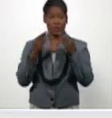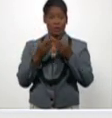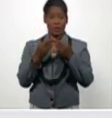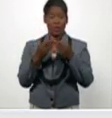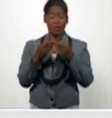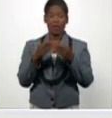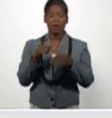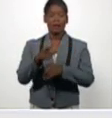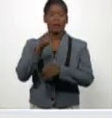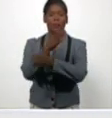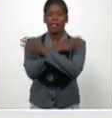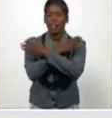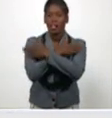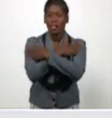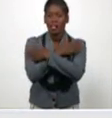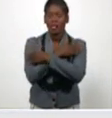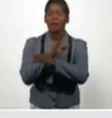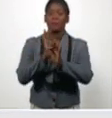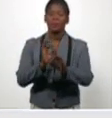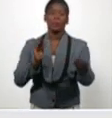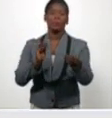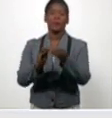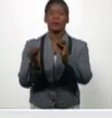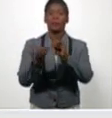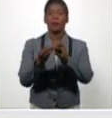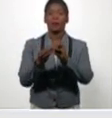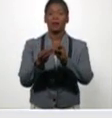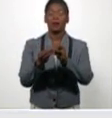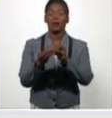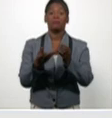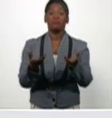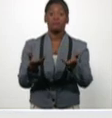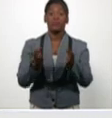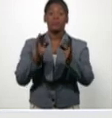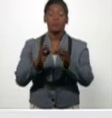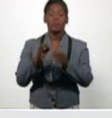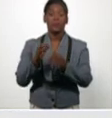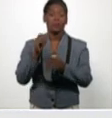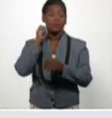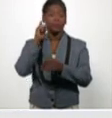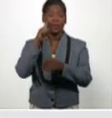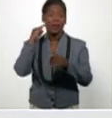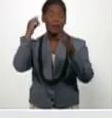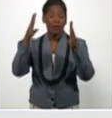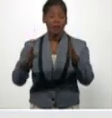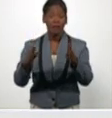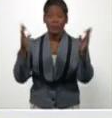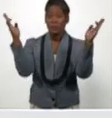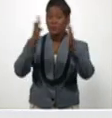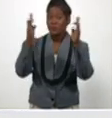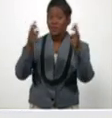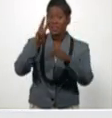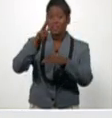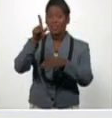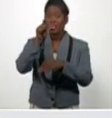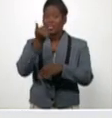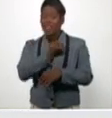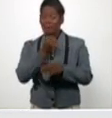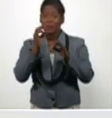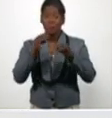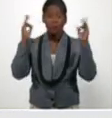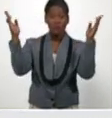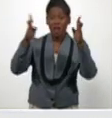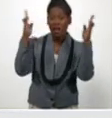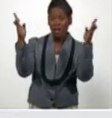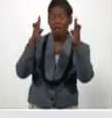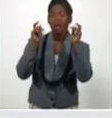su domicilio, si las fiestas de fin de año no hubieran incidido en todo este comportamiento, pues no tendríamos